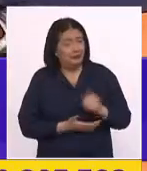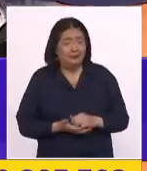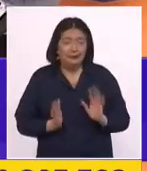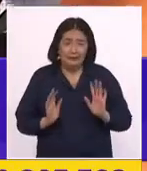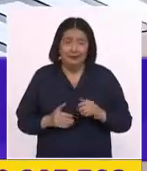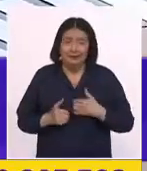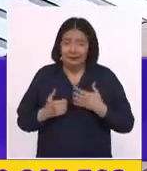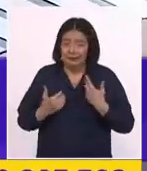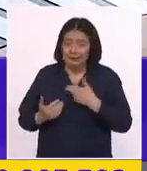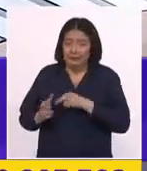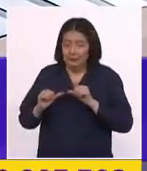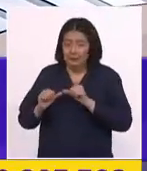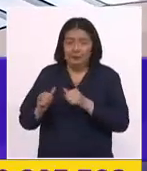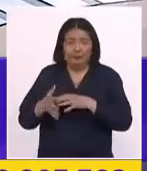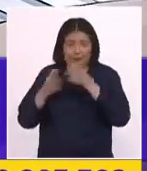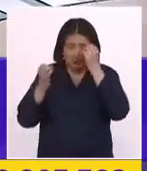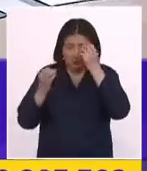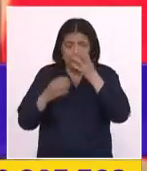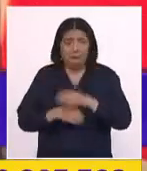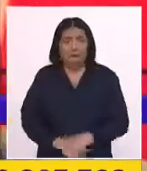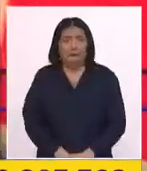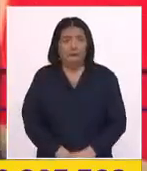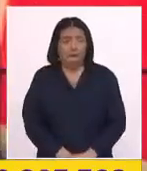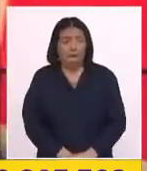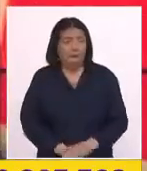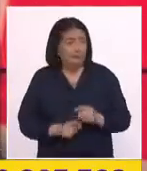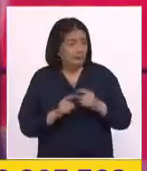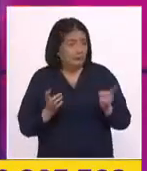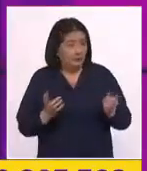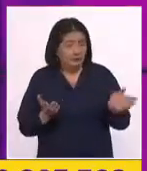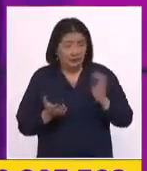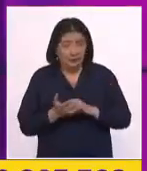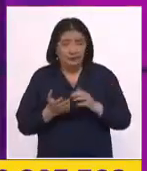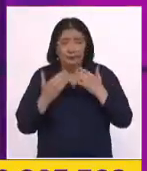vamos a continuar con más información, pero bueno, nuevamente muchas gracias a ustedes. Vamos